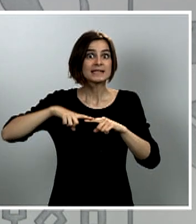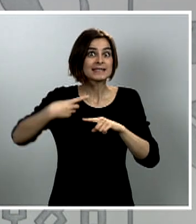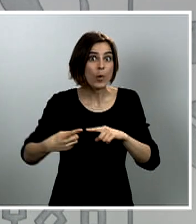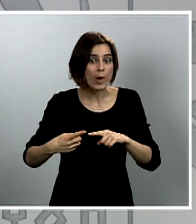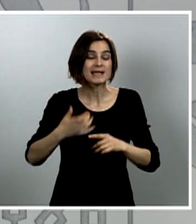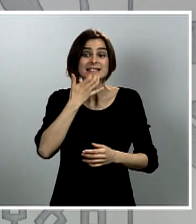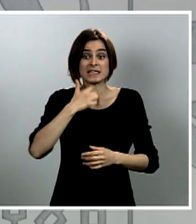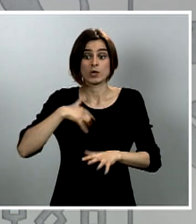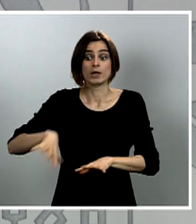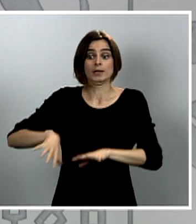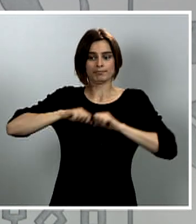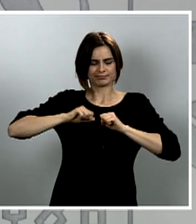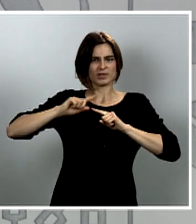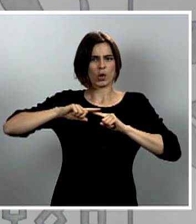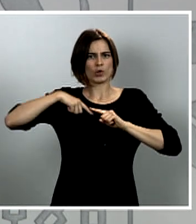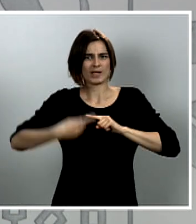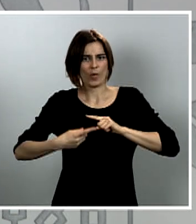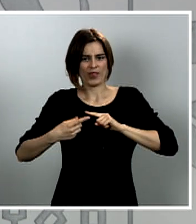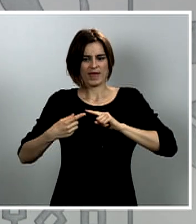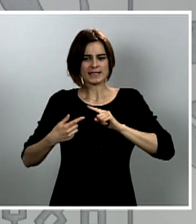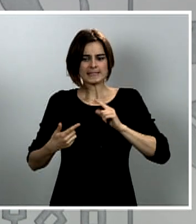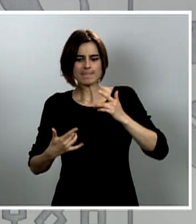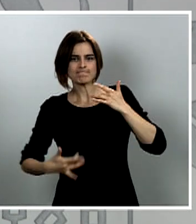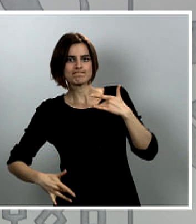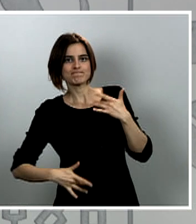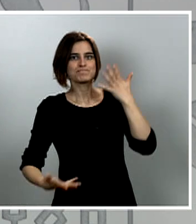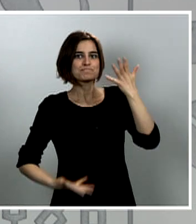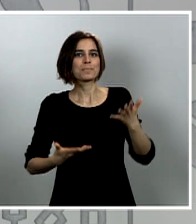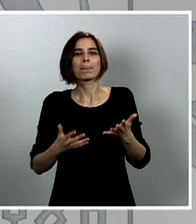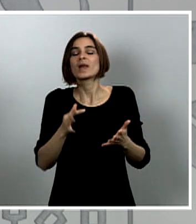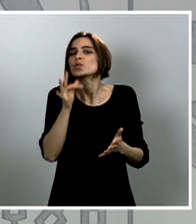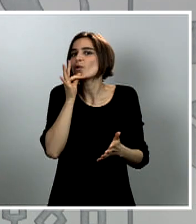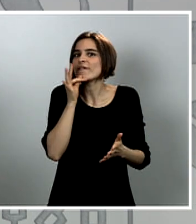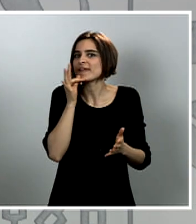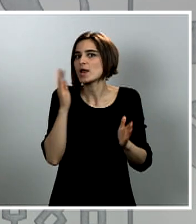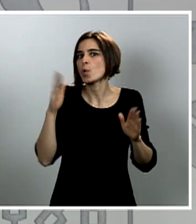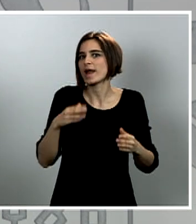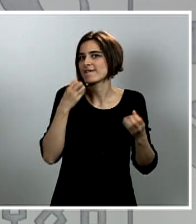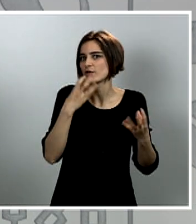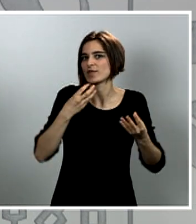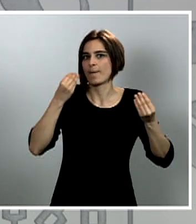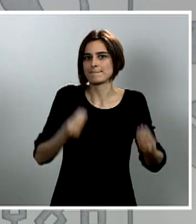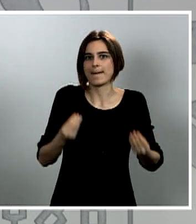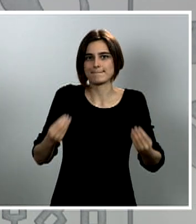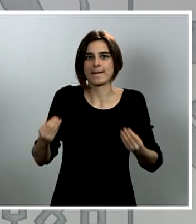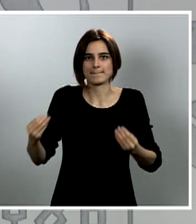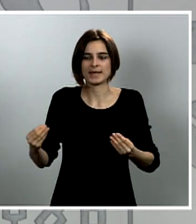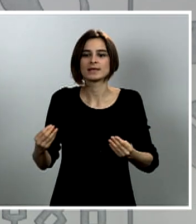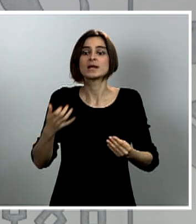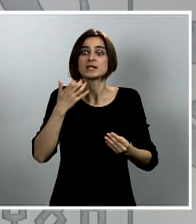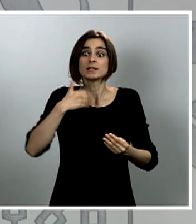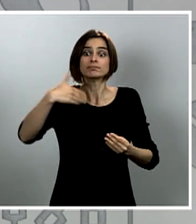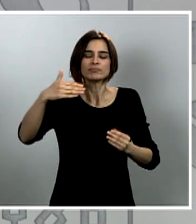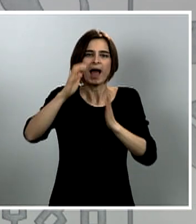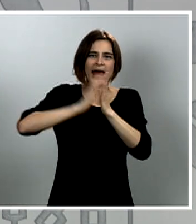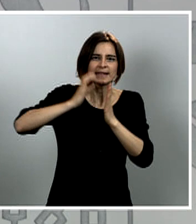tengo información específica sobre posibles secuelas. En cuanto obviamente se vaya publicando y se vaya teniendo información sólida, iremos teniéndola. Yo creo que es